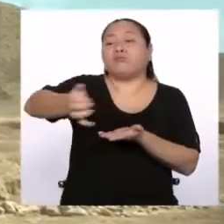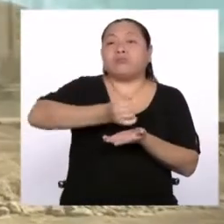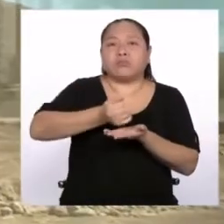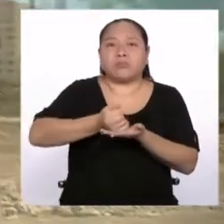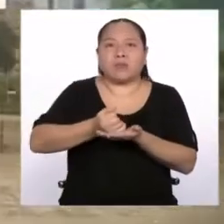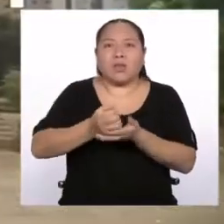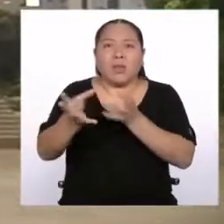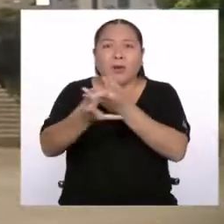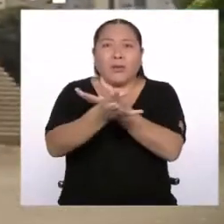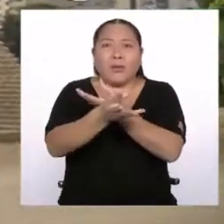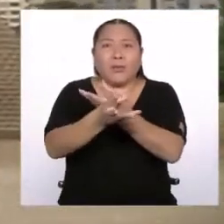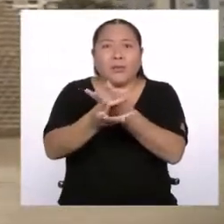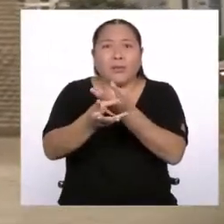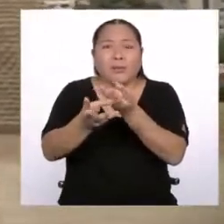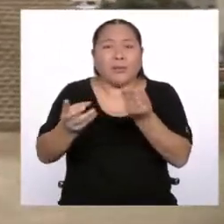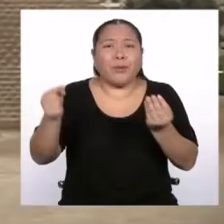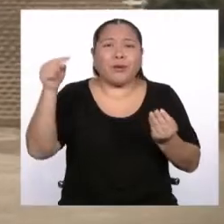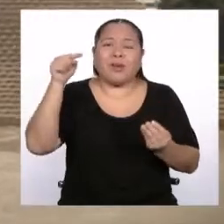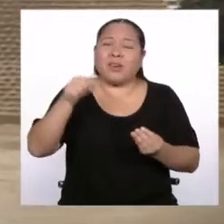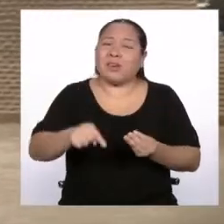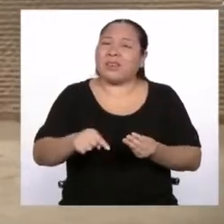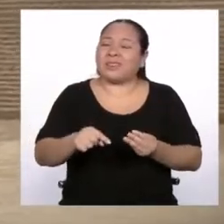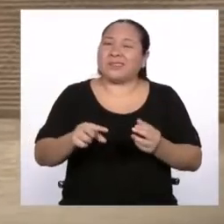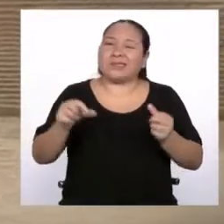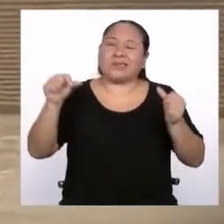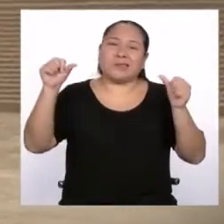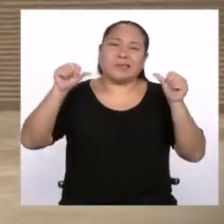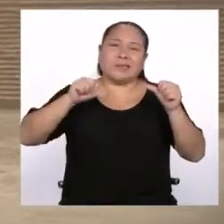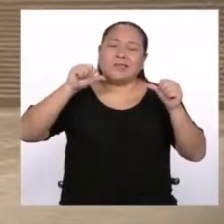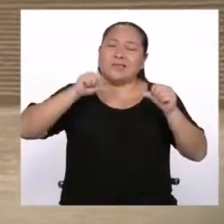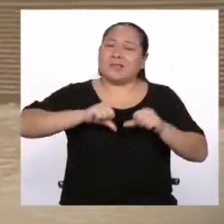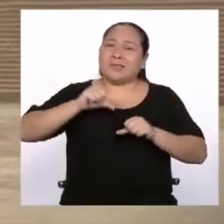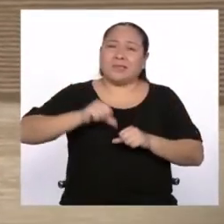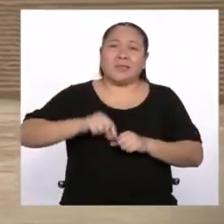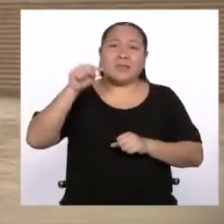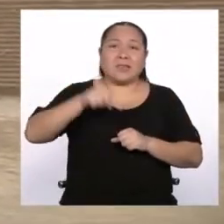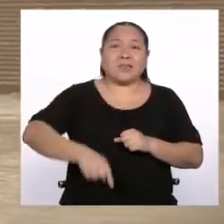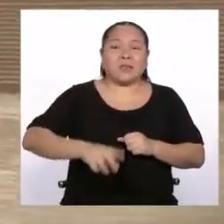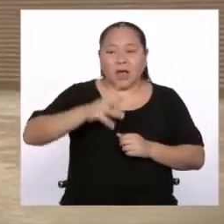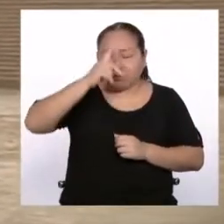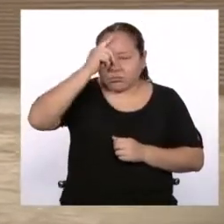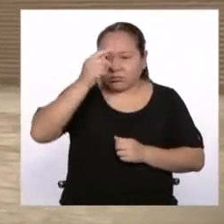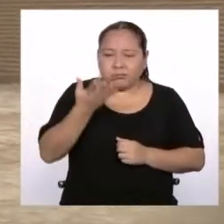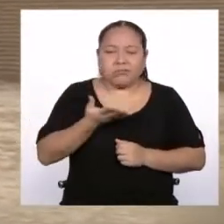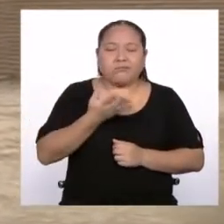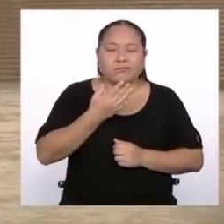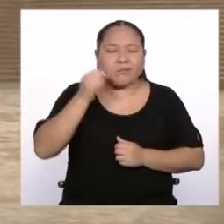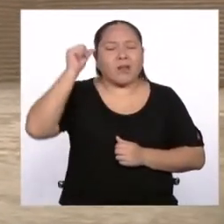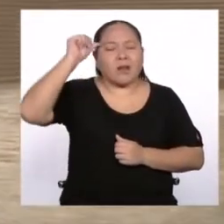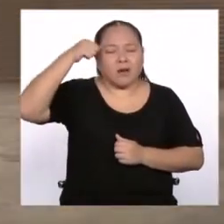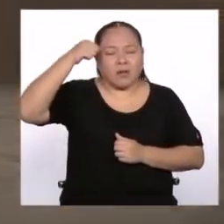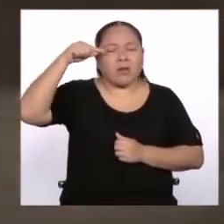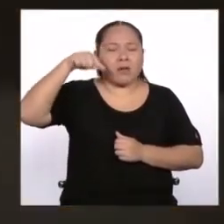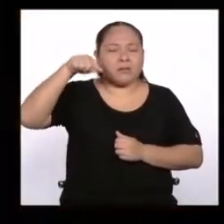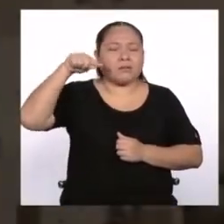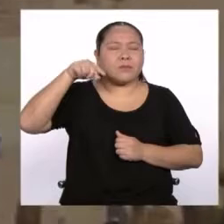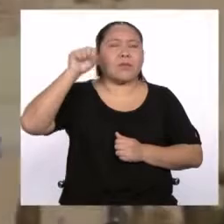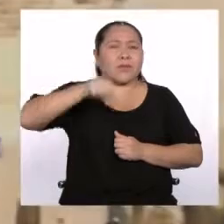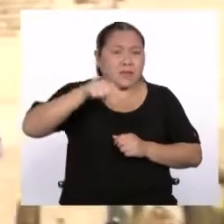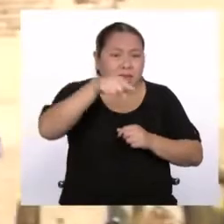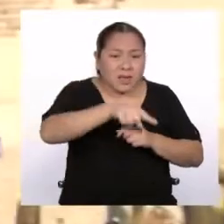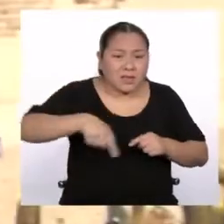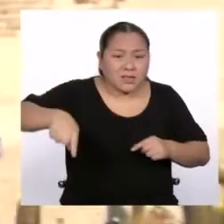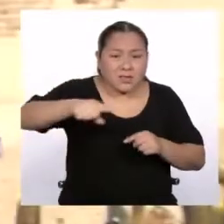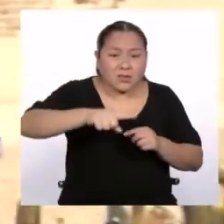Entonces ese acto de barbarie creo que debe ser reconocido y luego poner en valor el